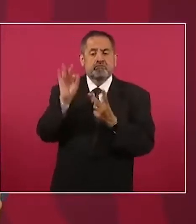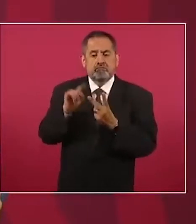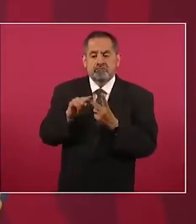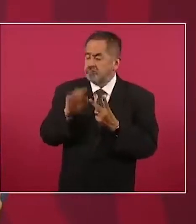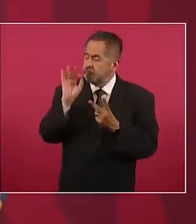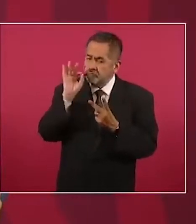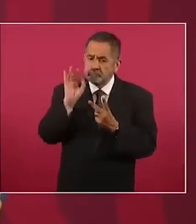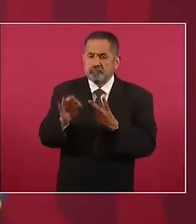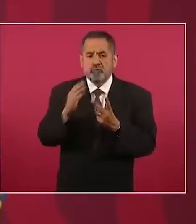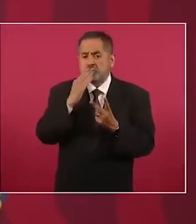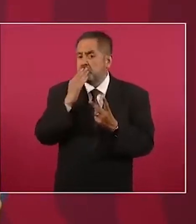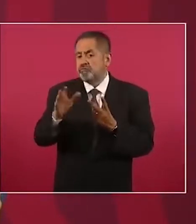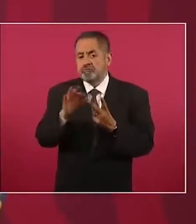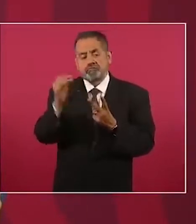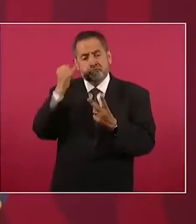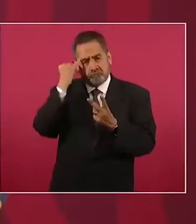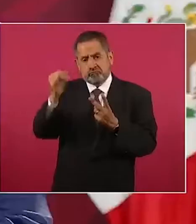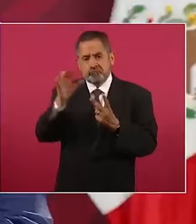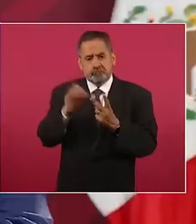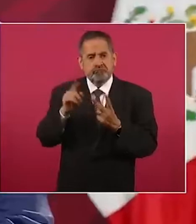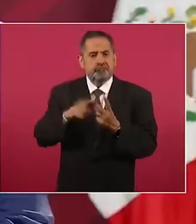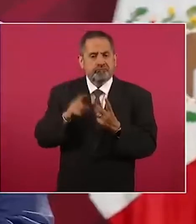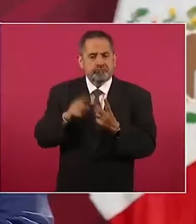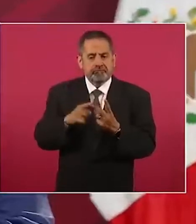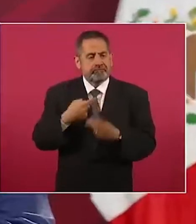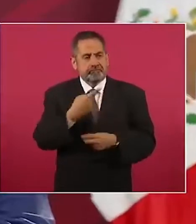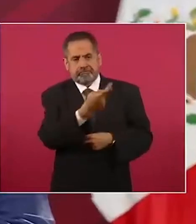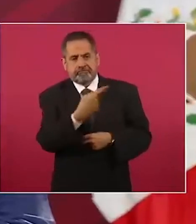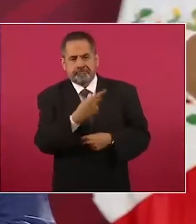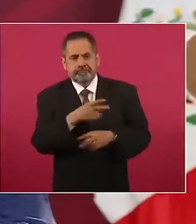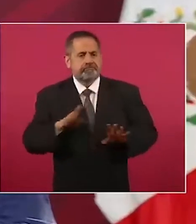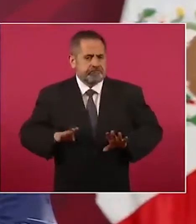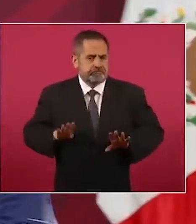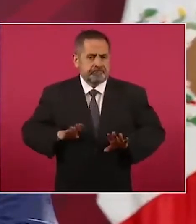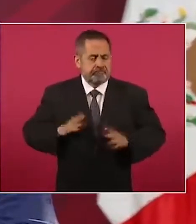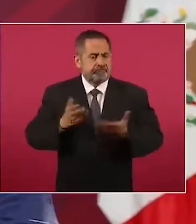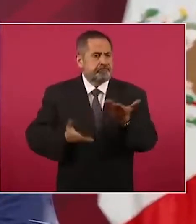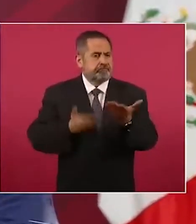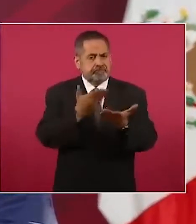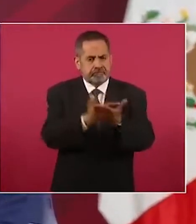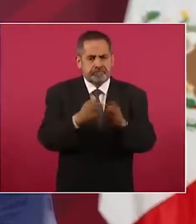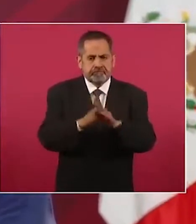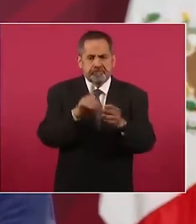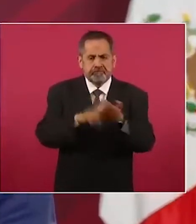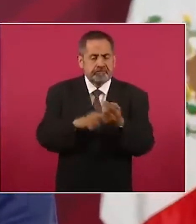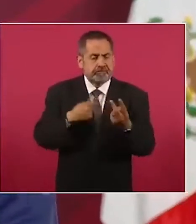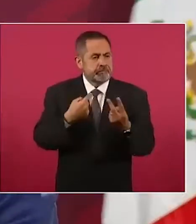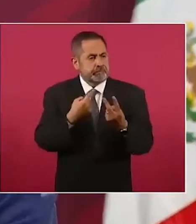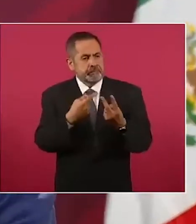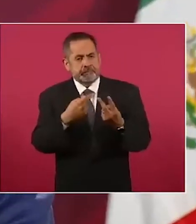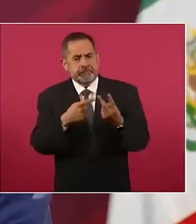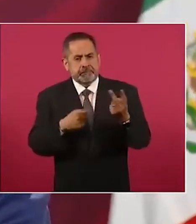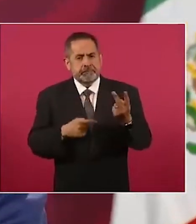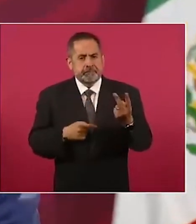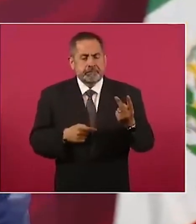buena para ambos pueblos y para